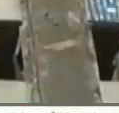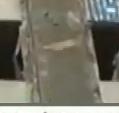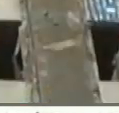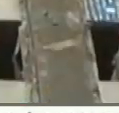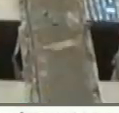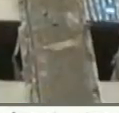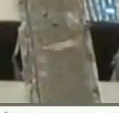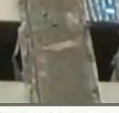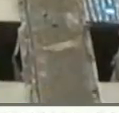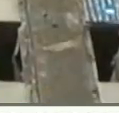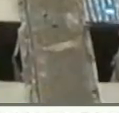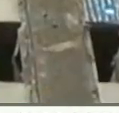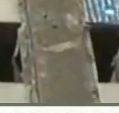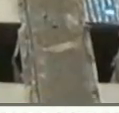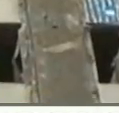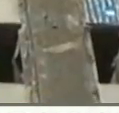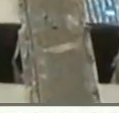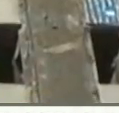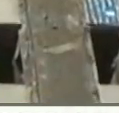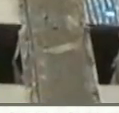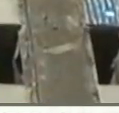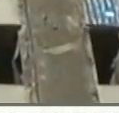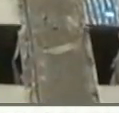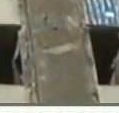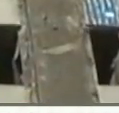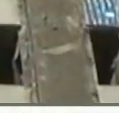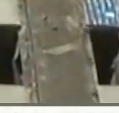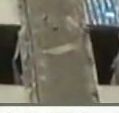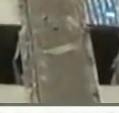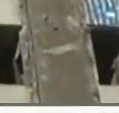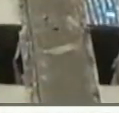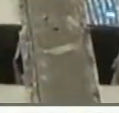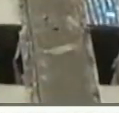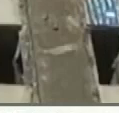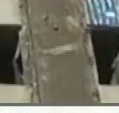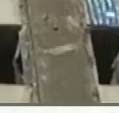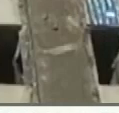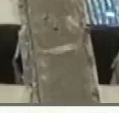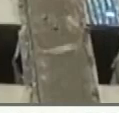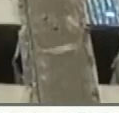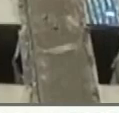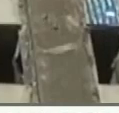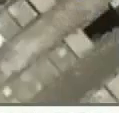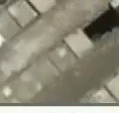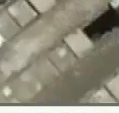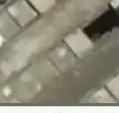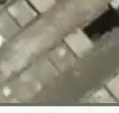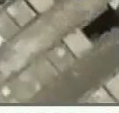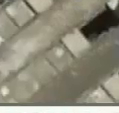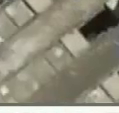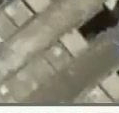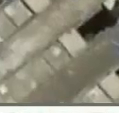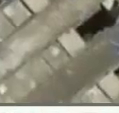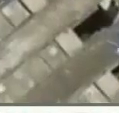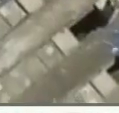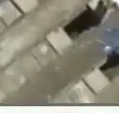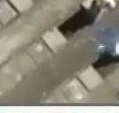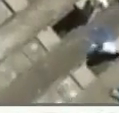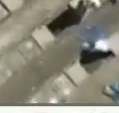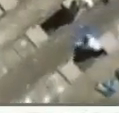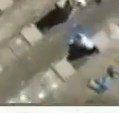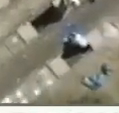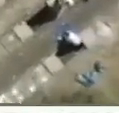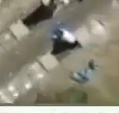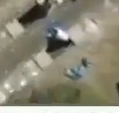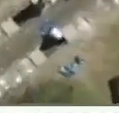En Sao Paulo están exhumando tumbas antiguas para hacer espacio y enterrar a los muertos que se registran a diario porque en